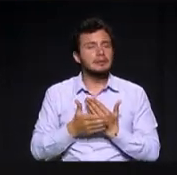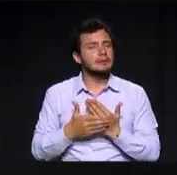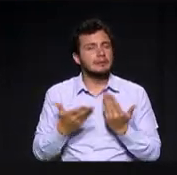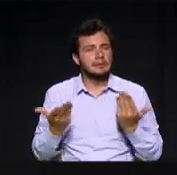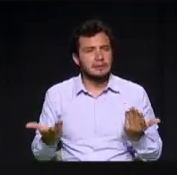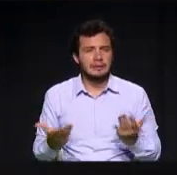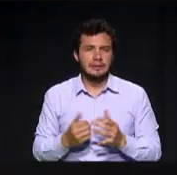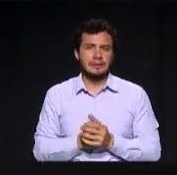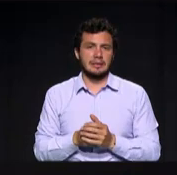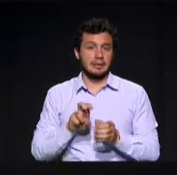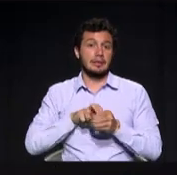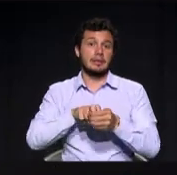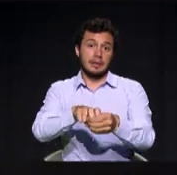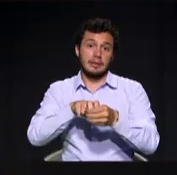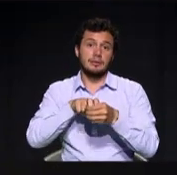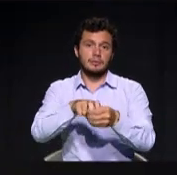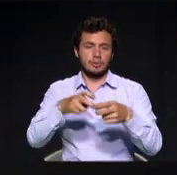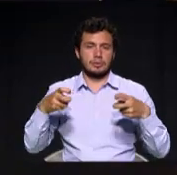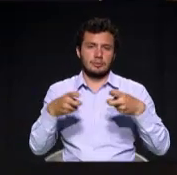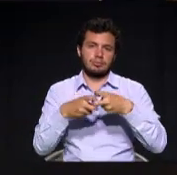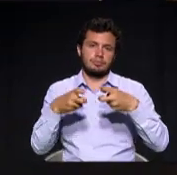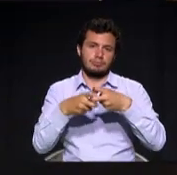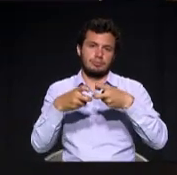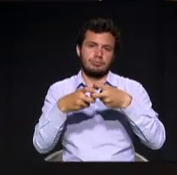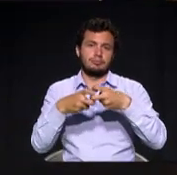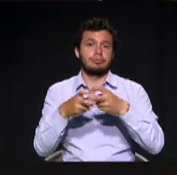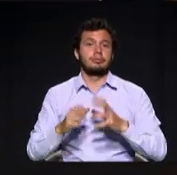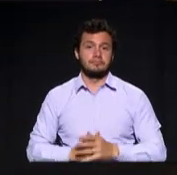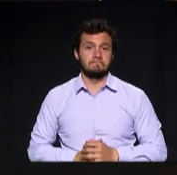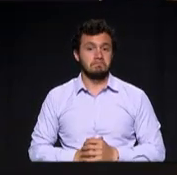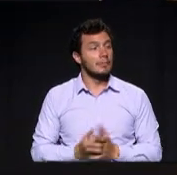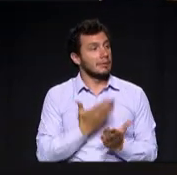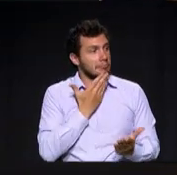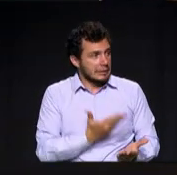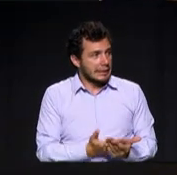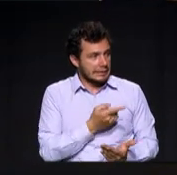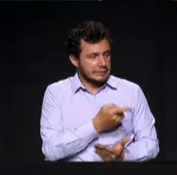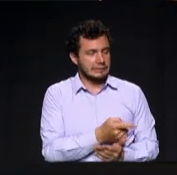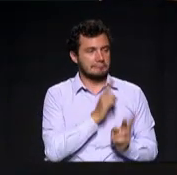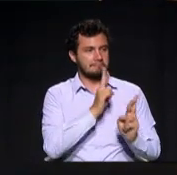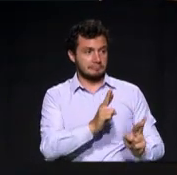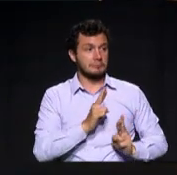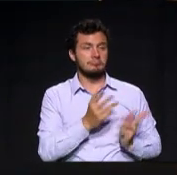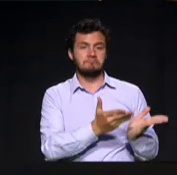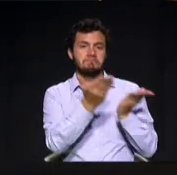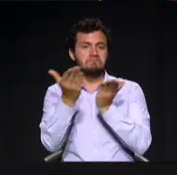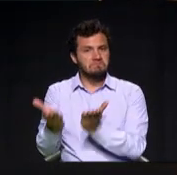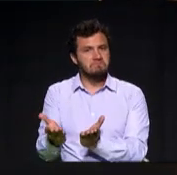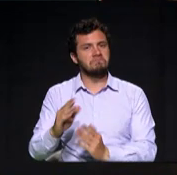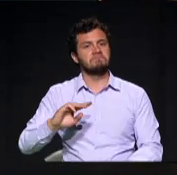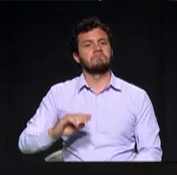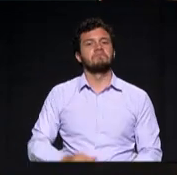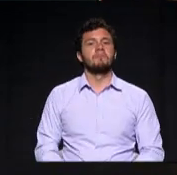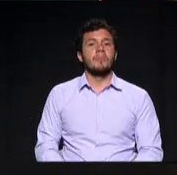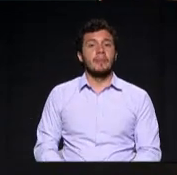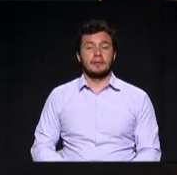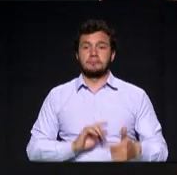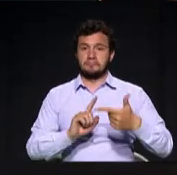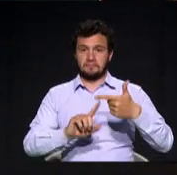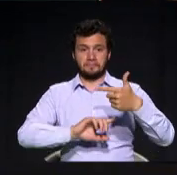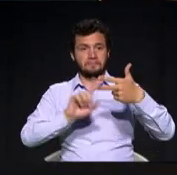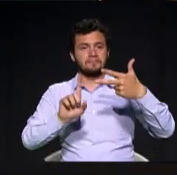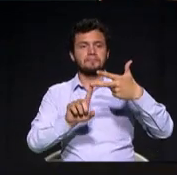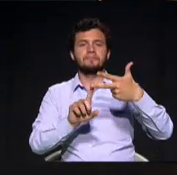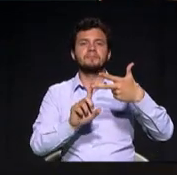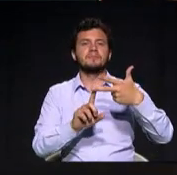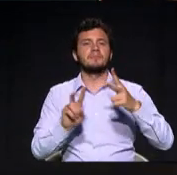transportes a base de energía eléctrica gracias candidato por su respuesta y continuamos entonces con el tercer bloque que consiste en el tema de